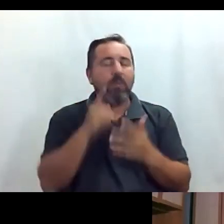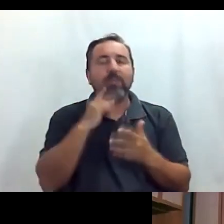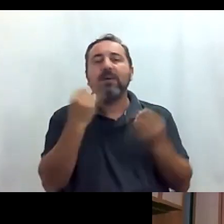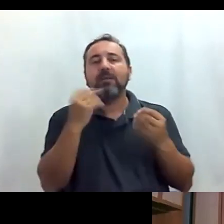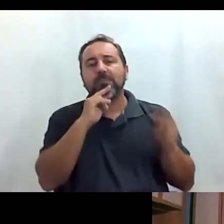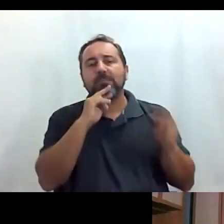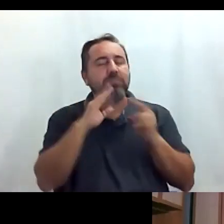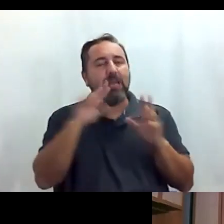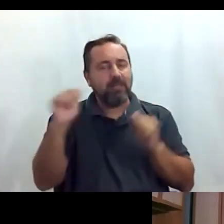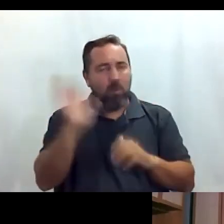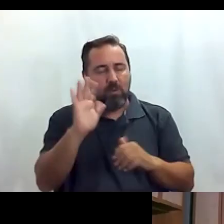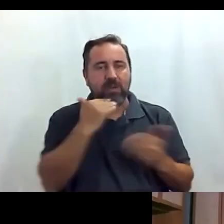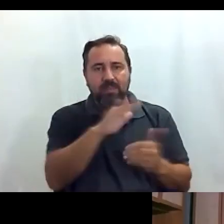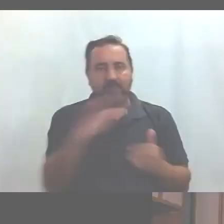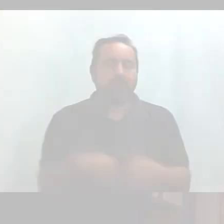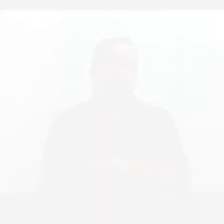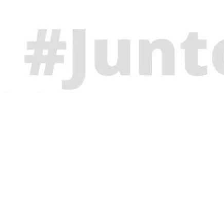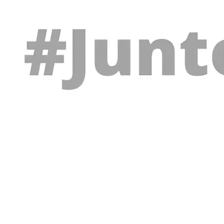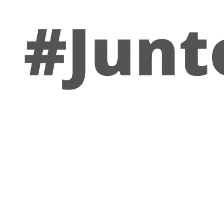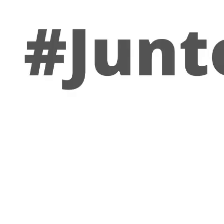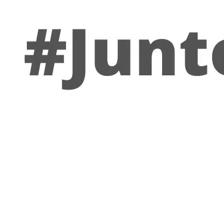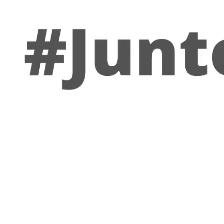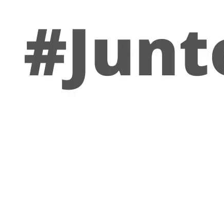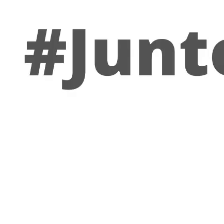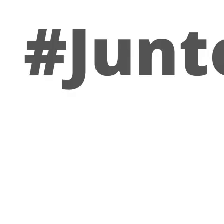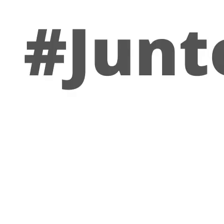vosotros hasta luego adiós gracias